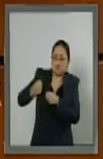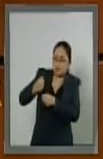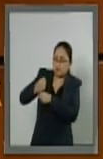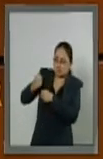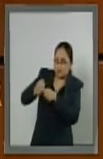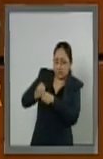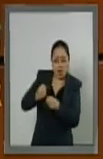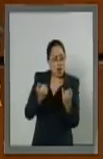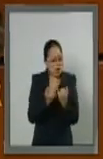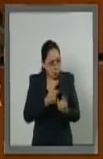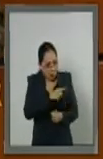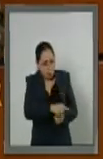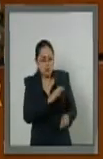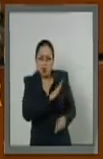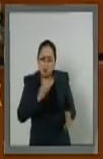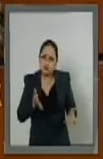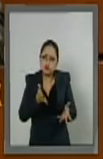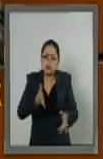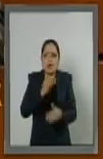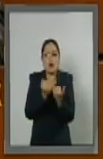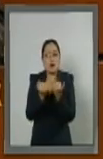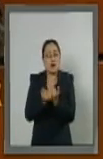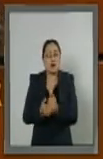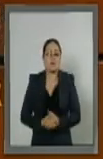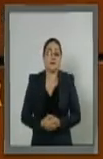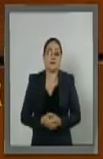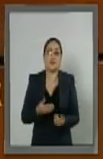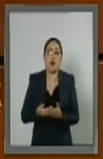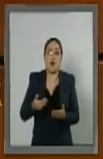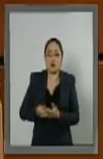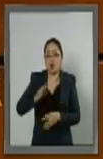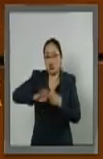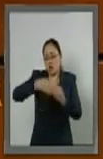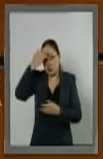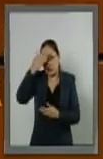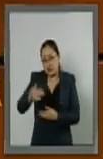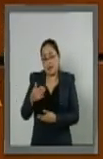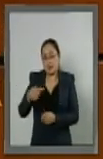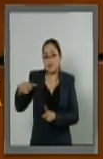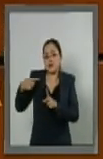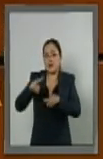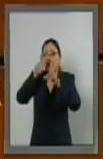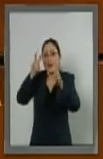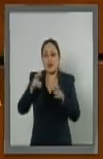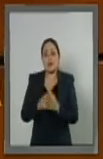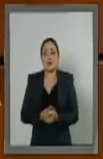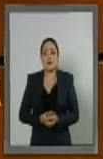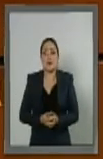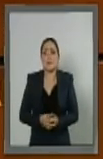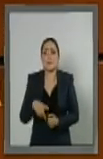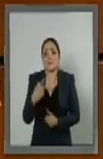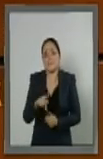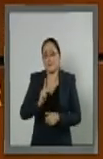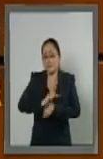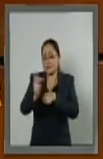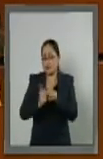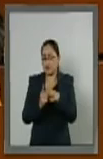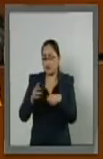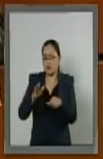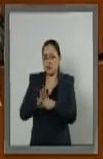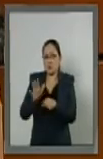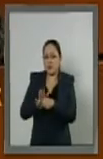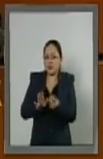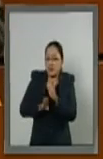años. Hoy, como todos lo sabemos, el sector primario del país crece